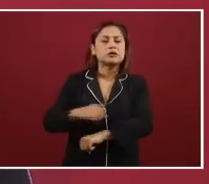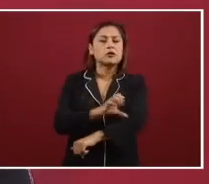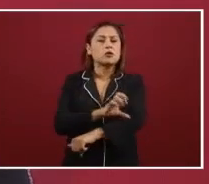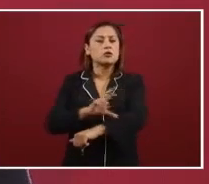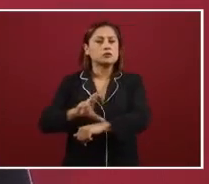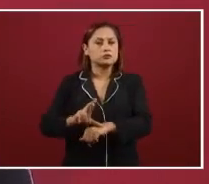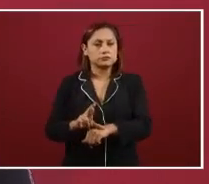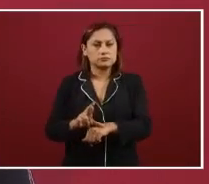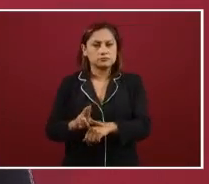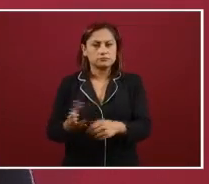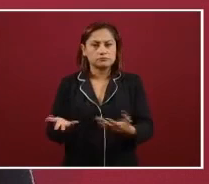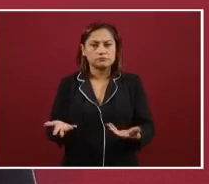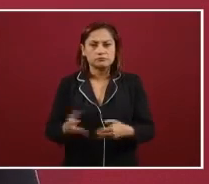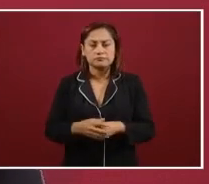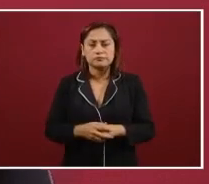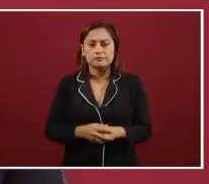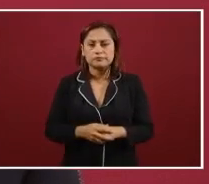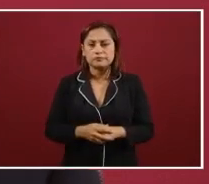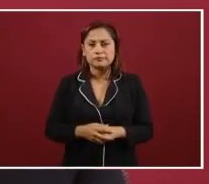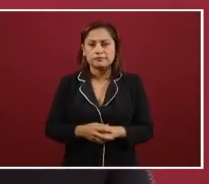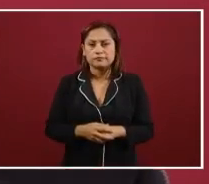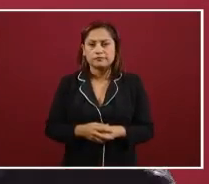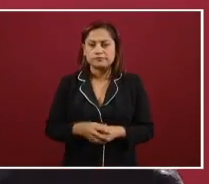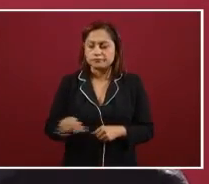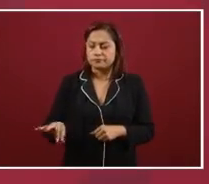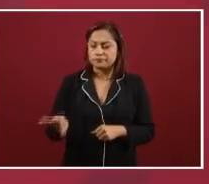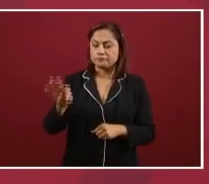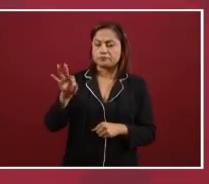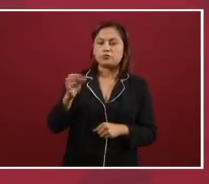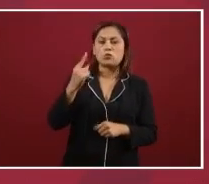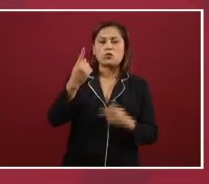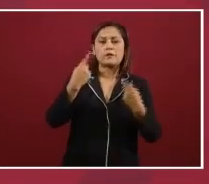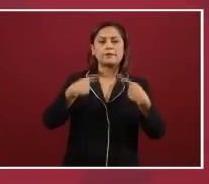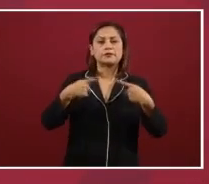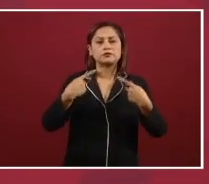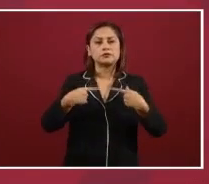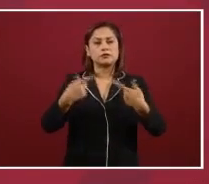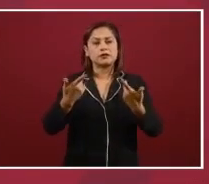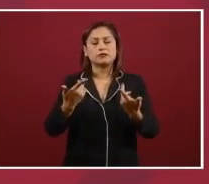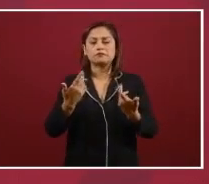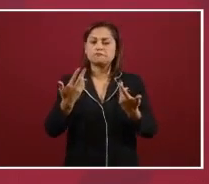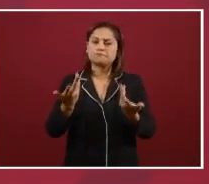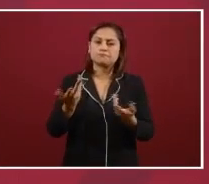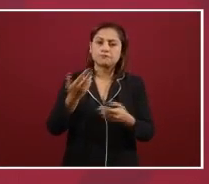decidir sobre un responsable.